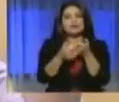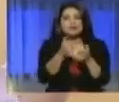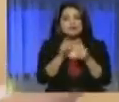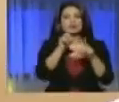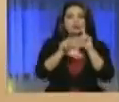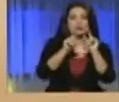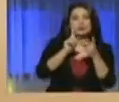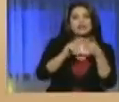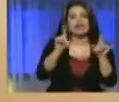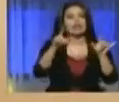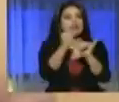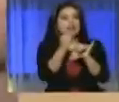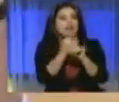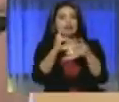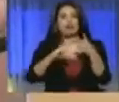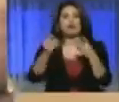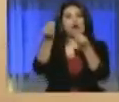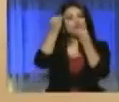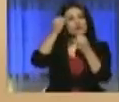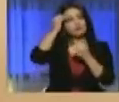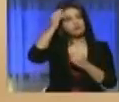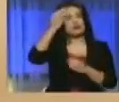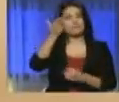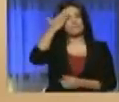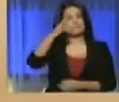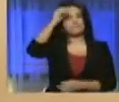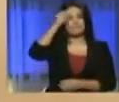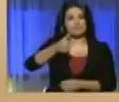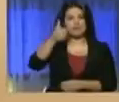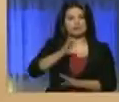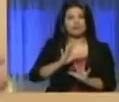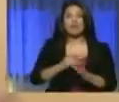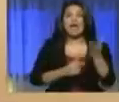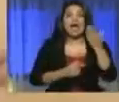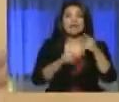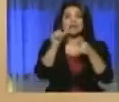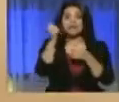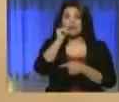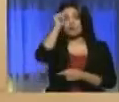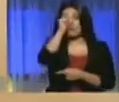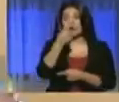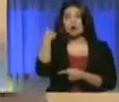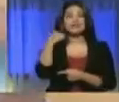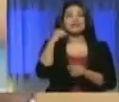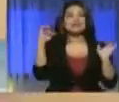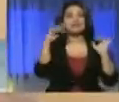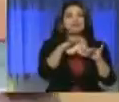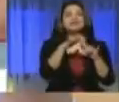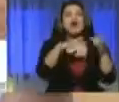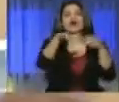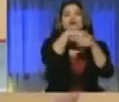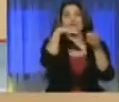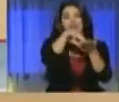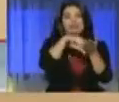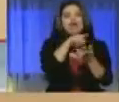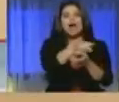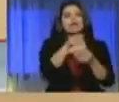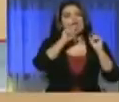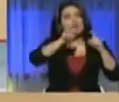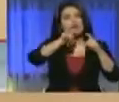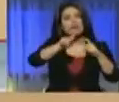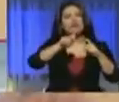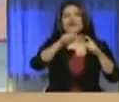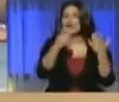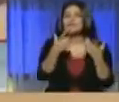redes sociales. Y el fin de semana pasado, en los Altos Mirandinos, tuvimos el encuentro de los primeros 240 formadores de facilitadores de la